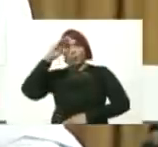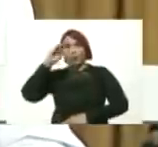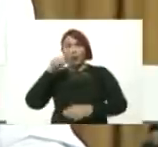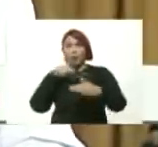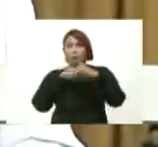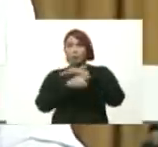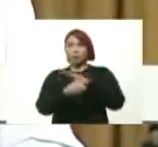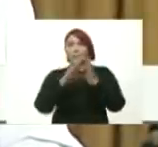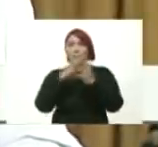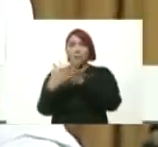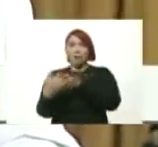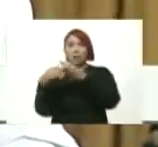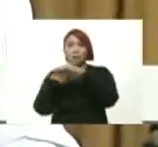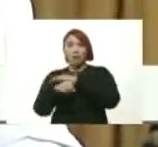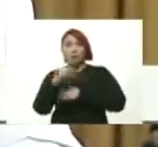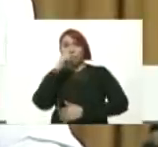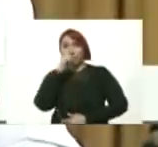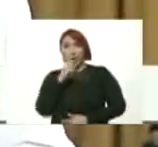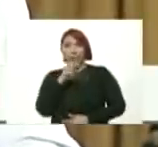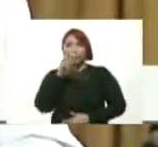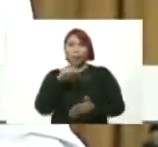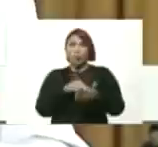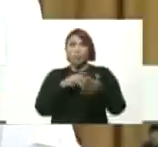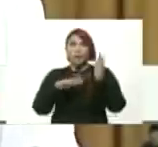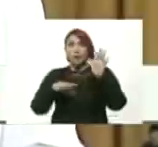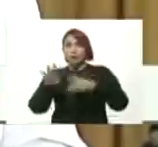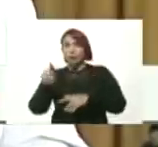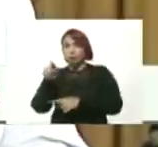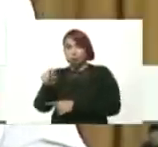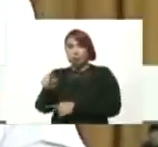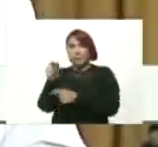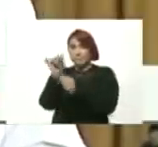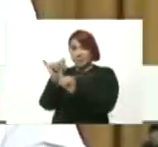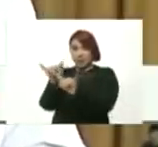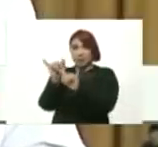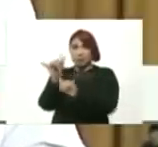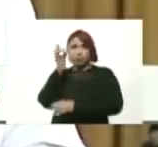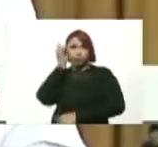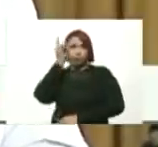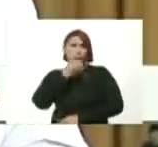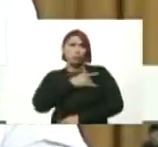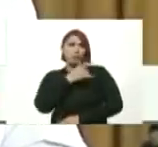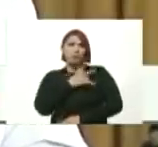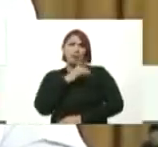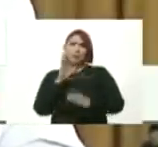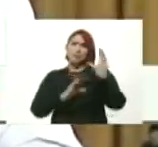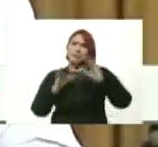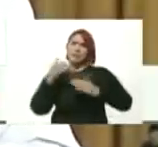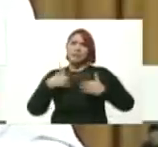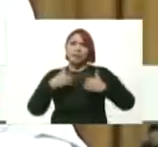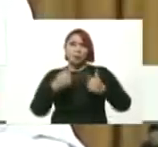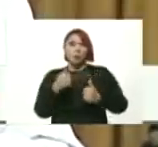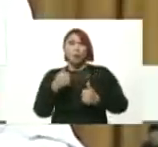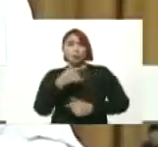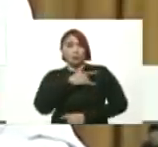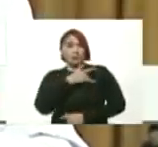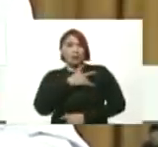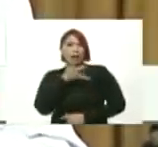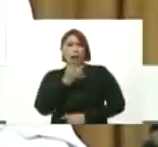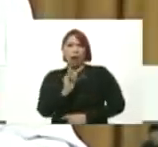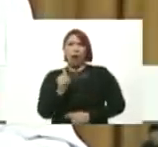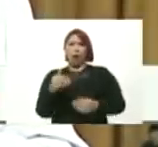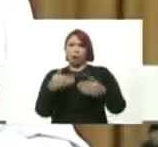él el 2014 usted crea la universidad de las ciencias de la salud presidente esta universidad que es una universidad